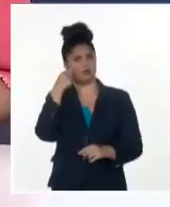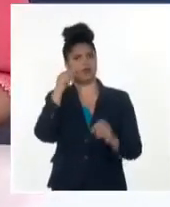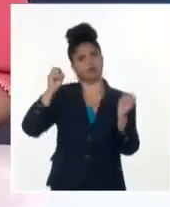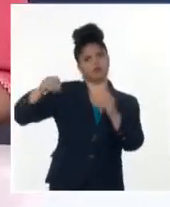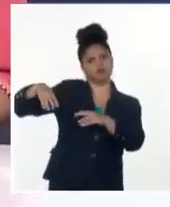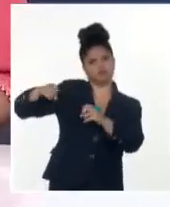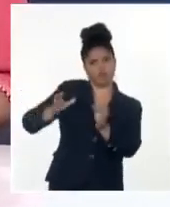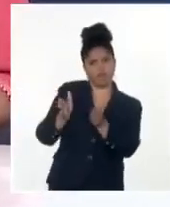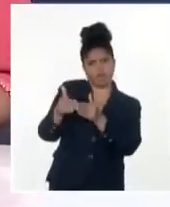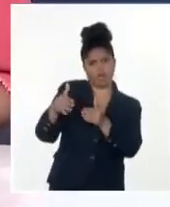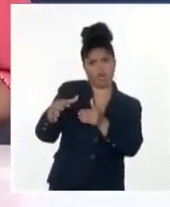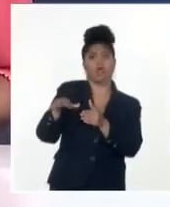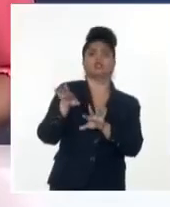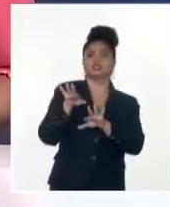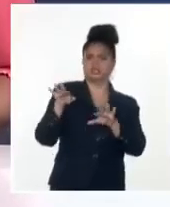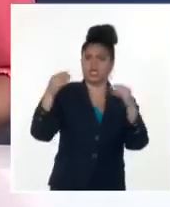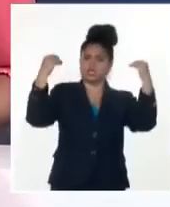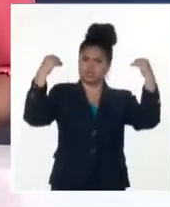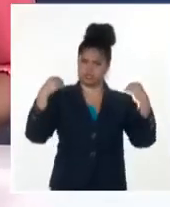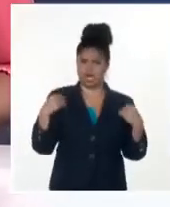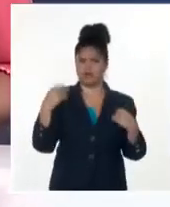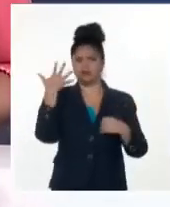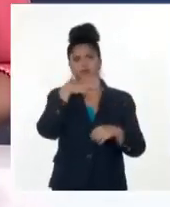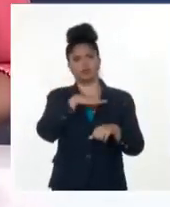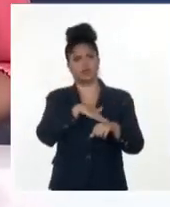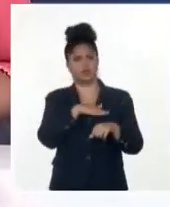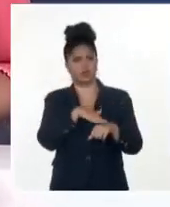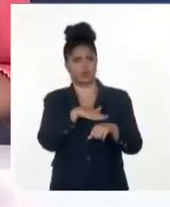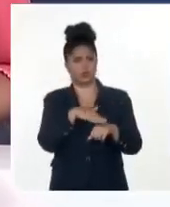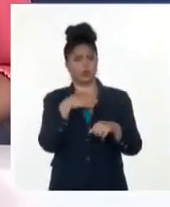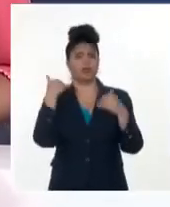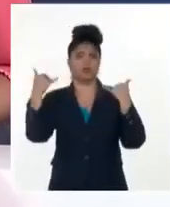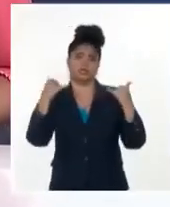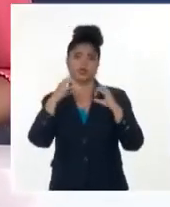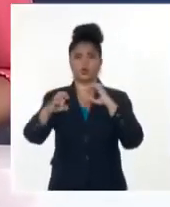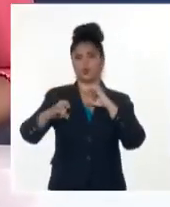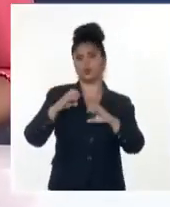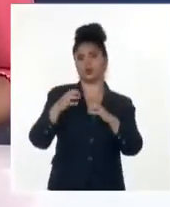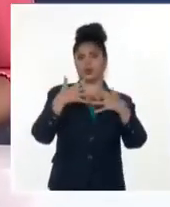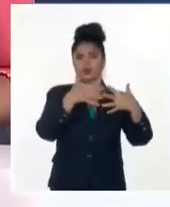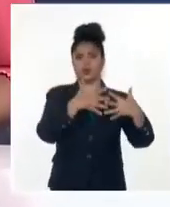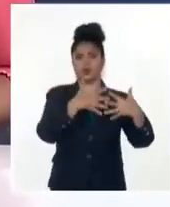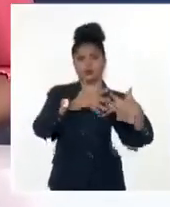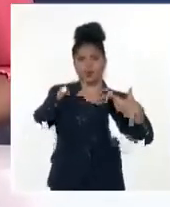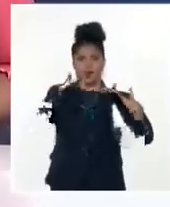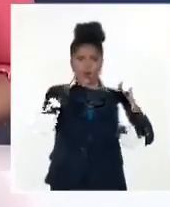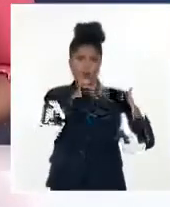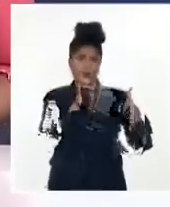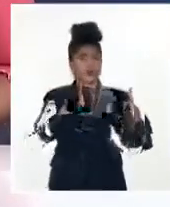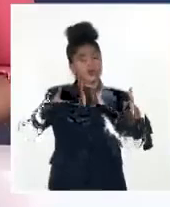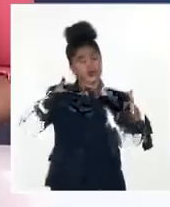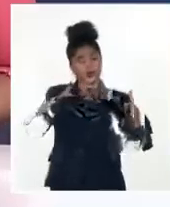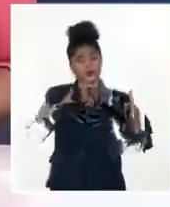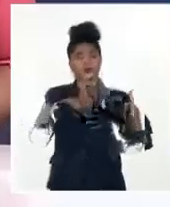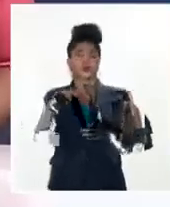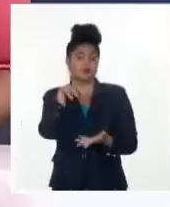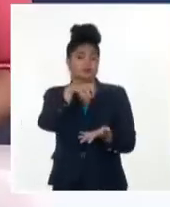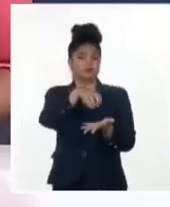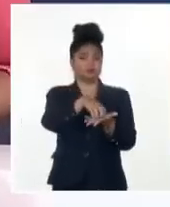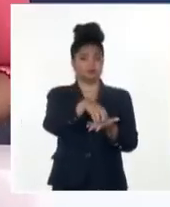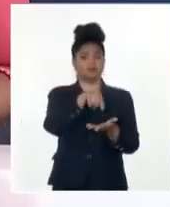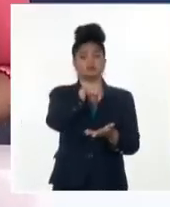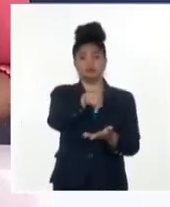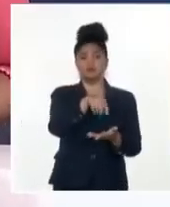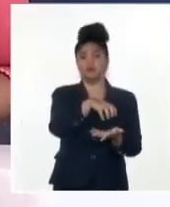se contactó con el buque del servicio guardacostas de los Estados Unidos, CG Dependable 626, que se encontraba en el